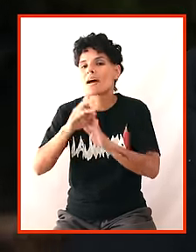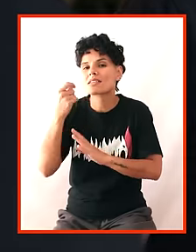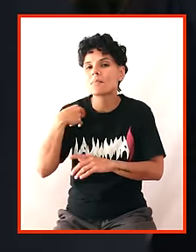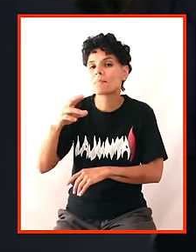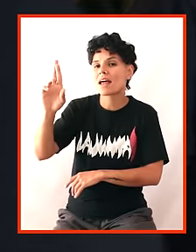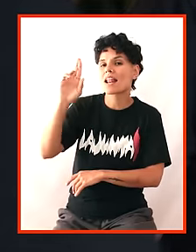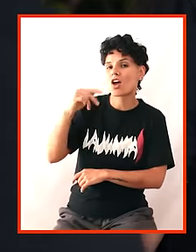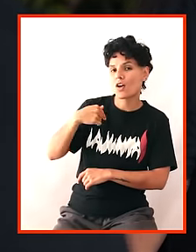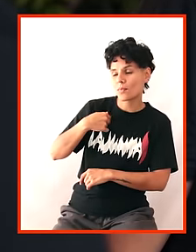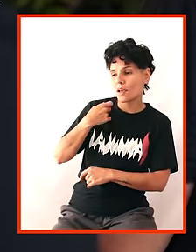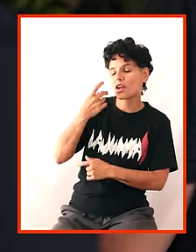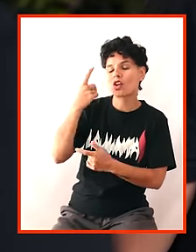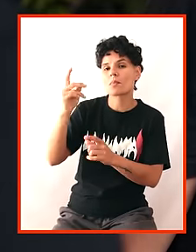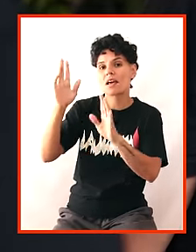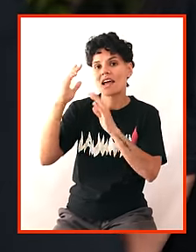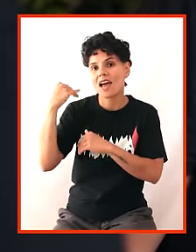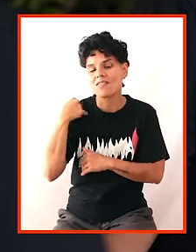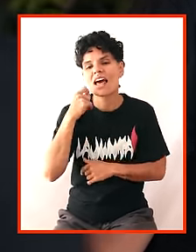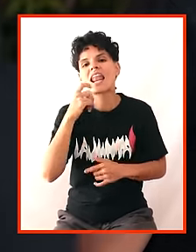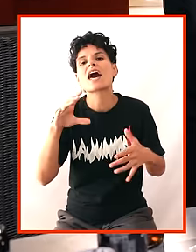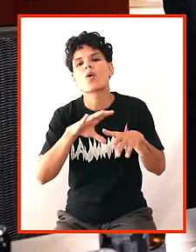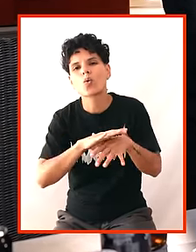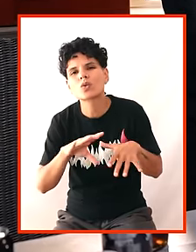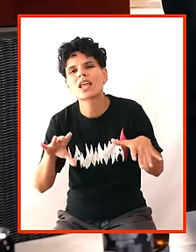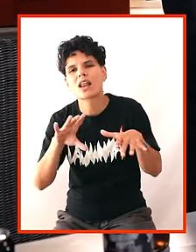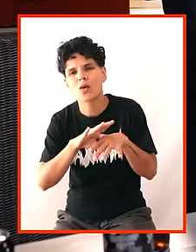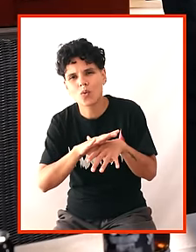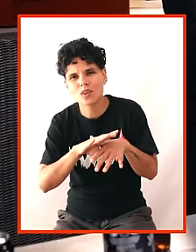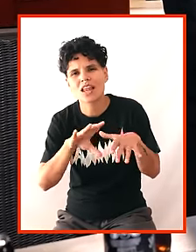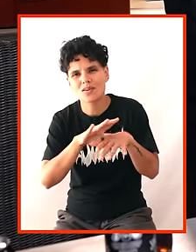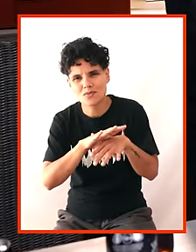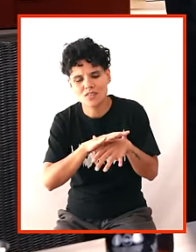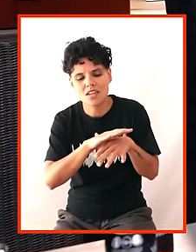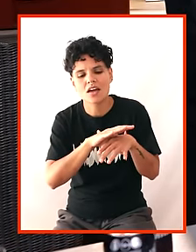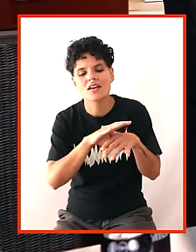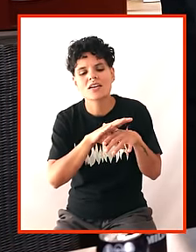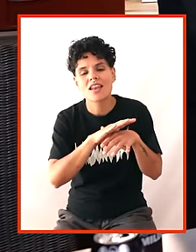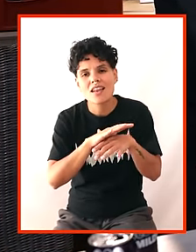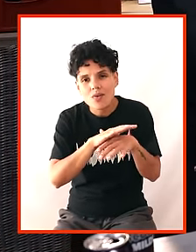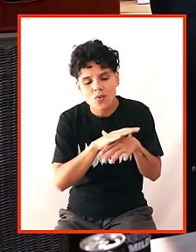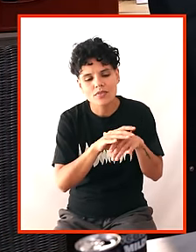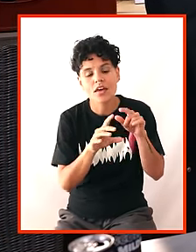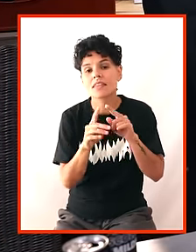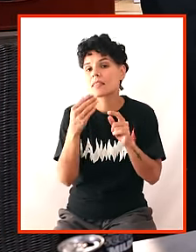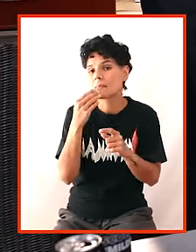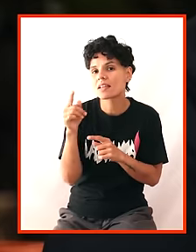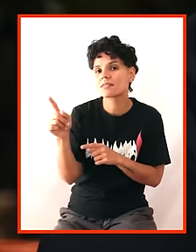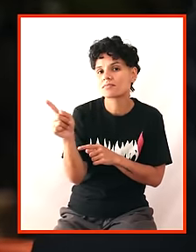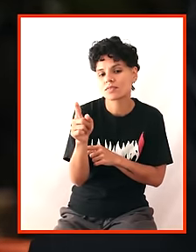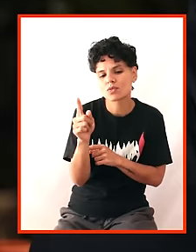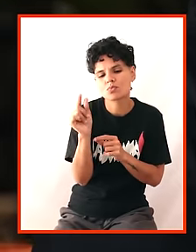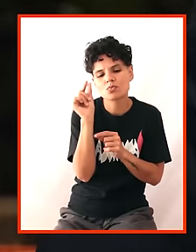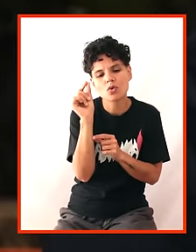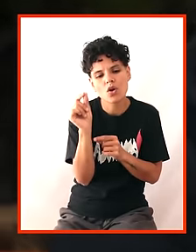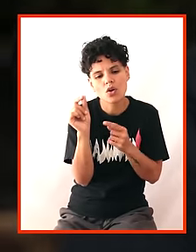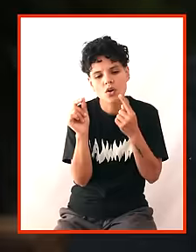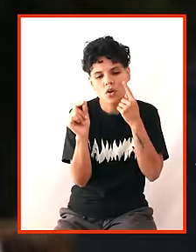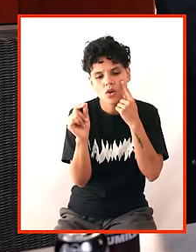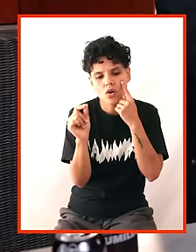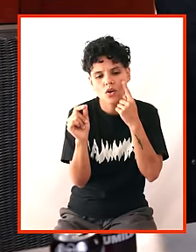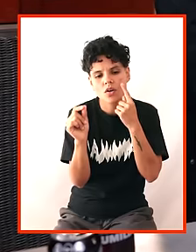calle es la junta, el JC. Entonces uno entiende que ahí hay algo. Y los chiquillos también, de pocas